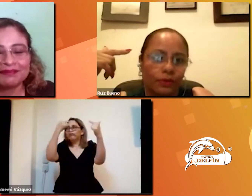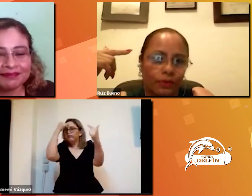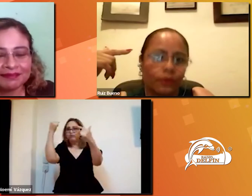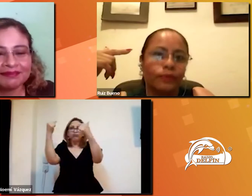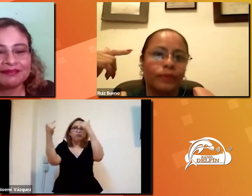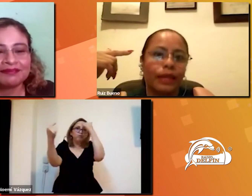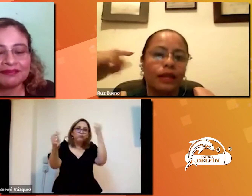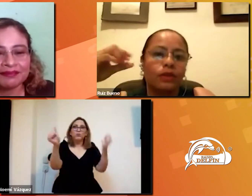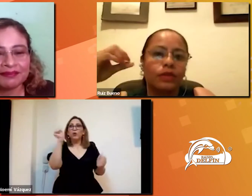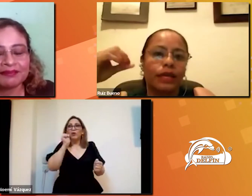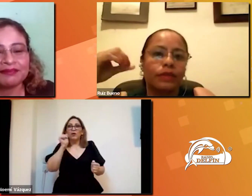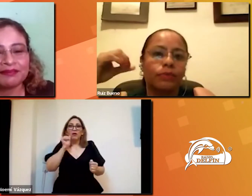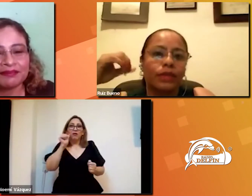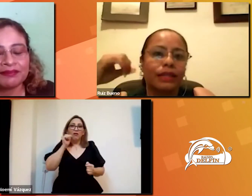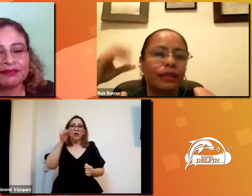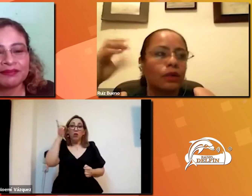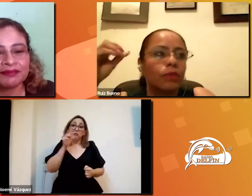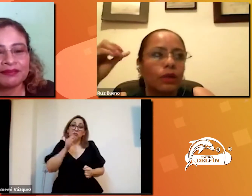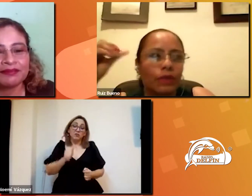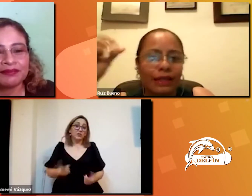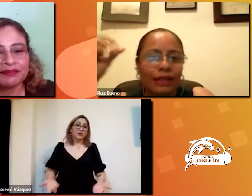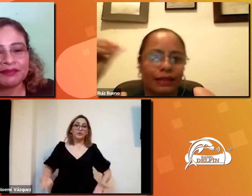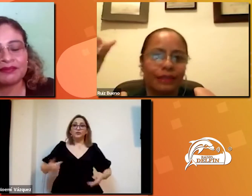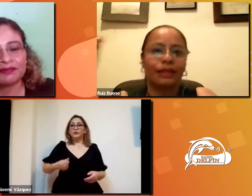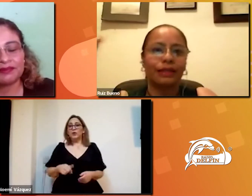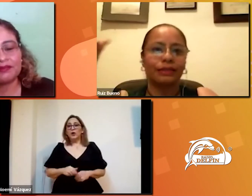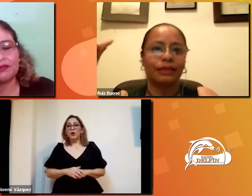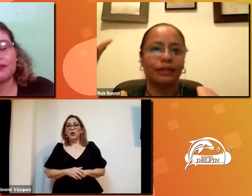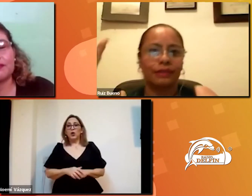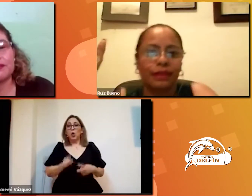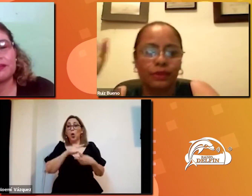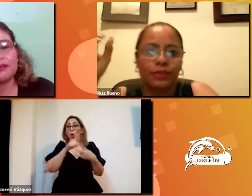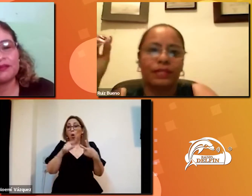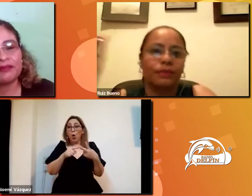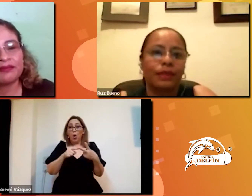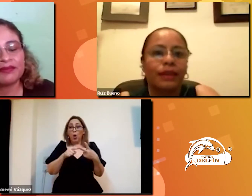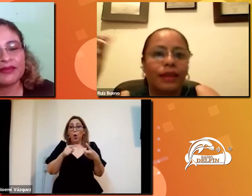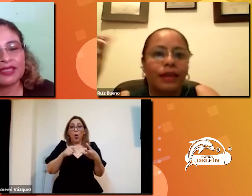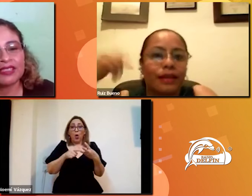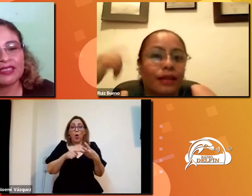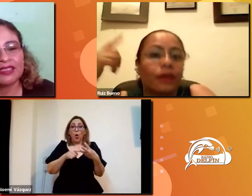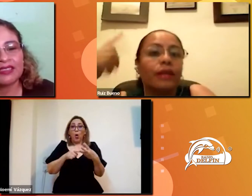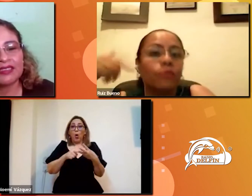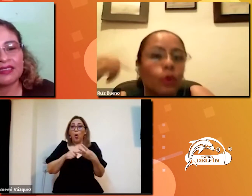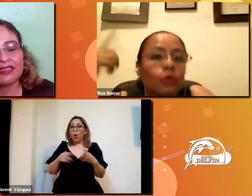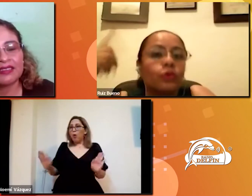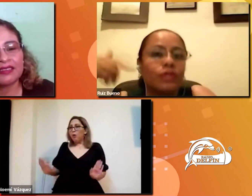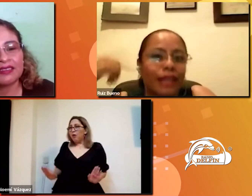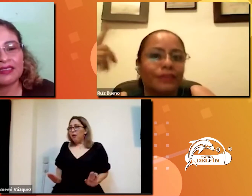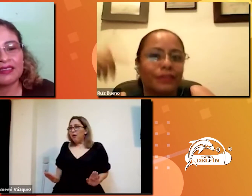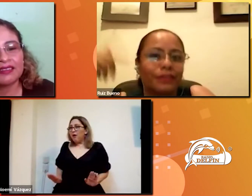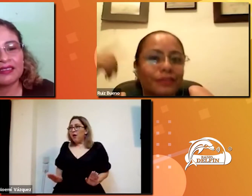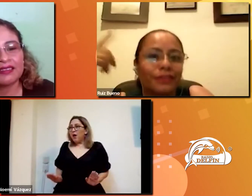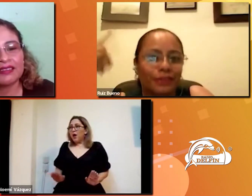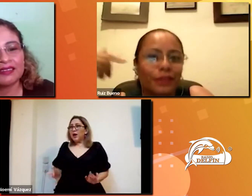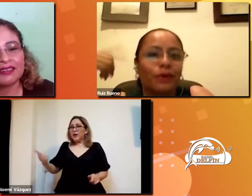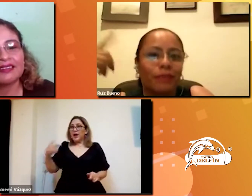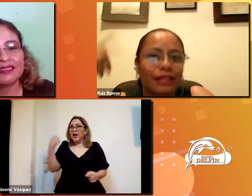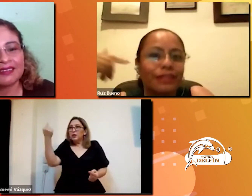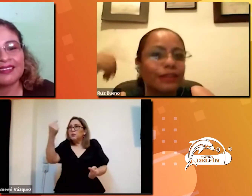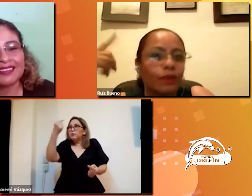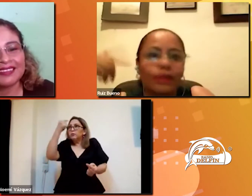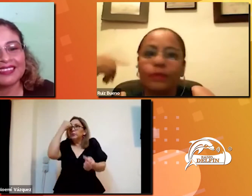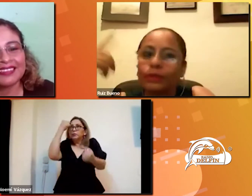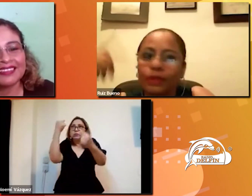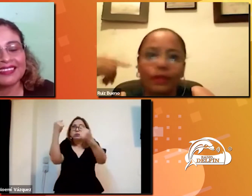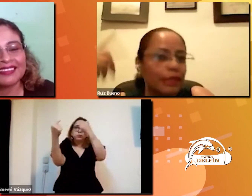pensando, ¿no? Los que pudieran tener como algunas características de obsesividad, hasta con música, ¿no? Se duermen y